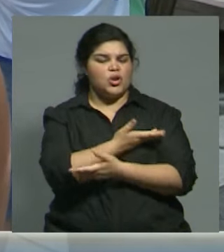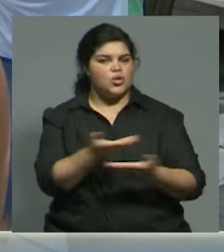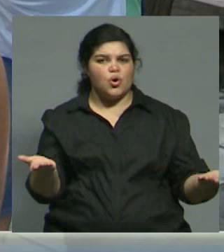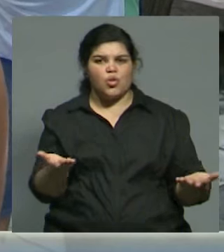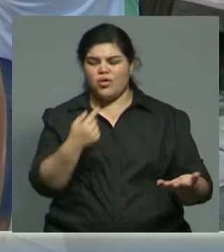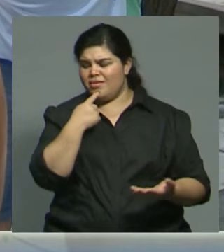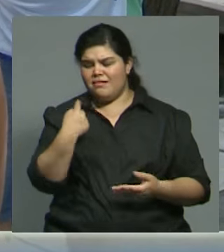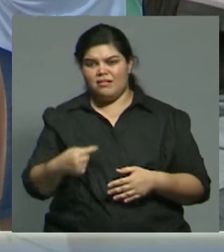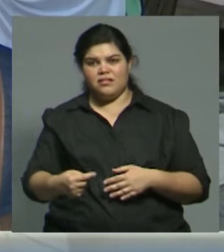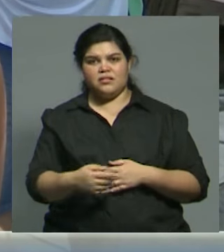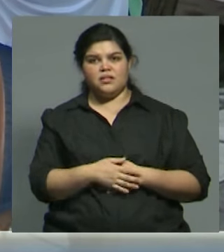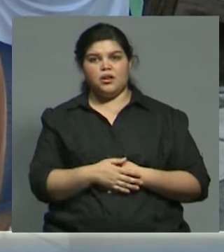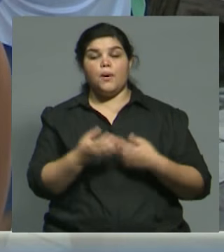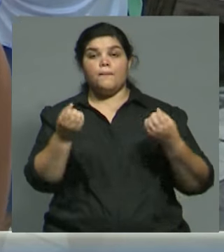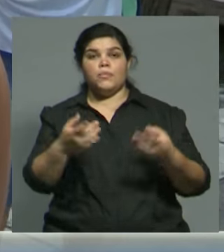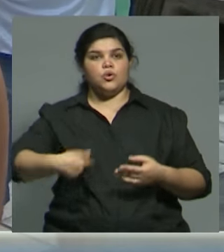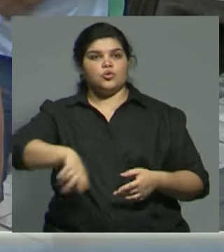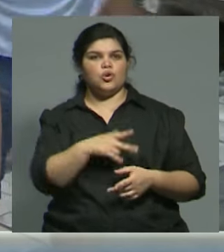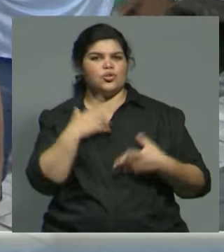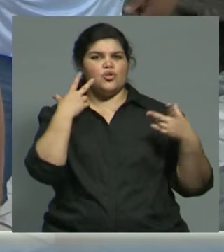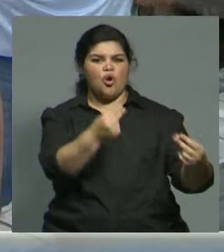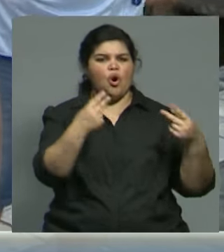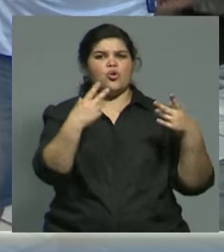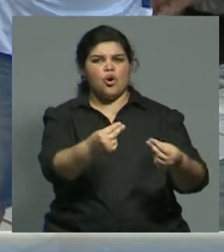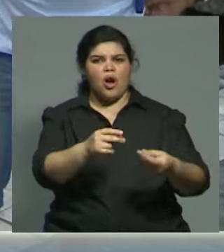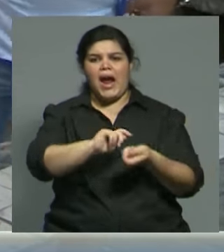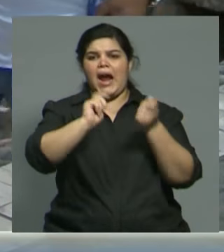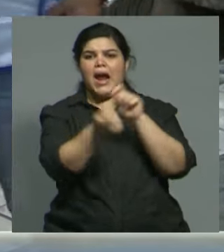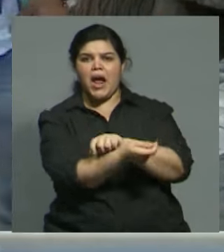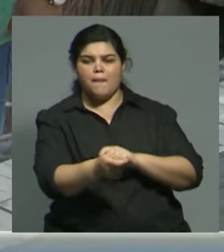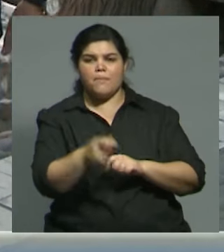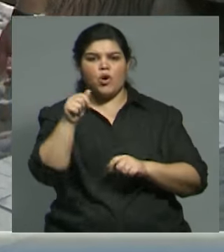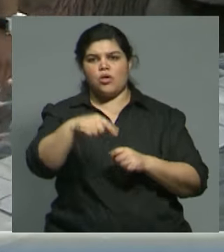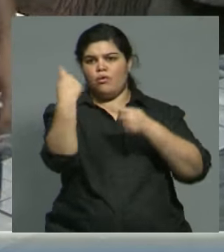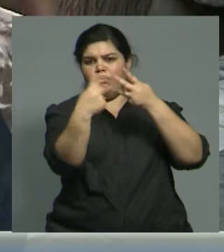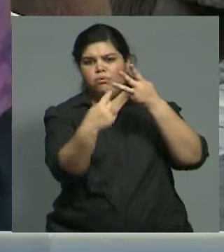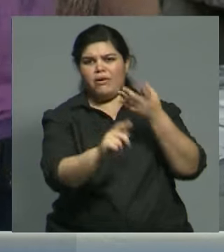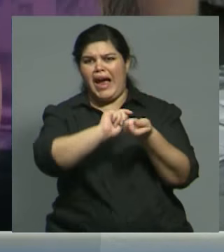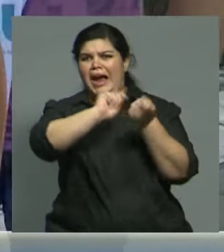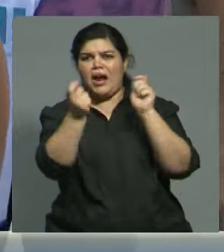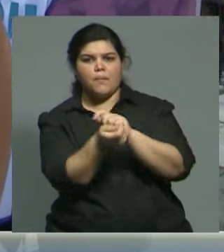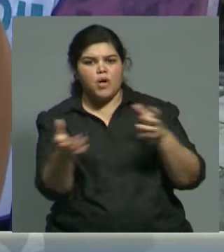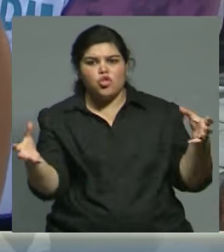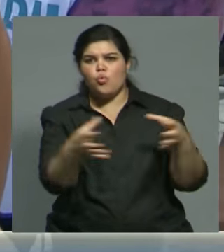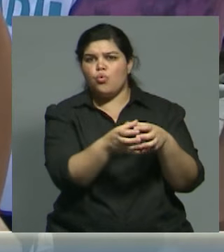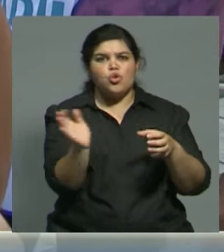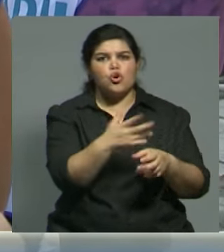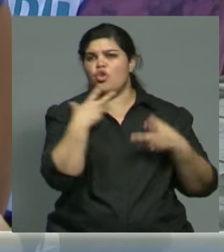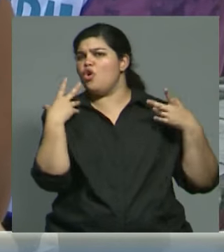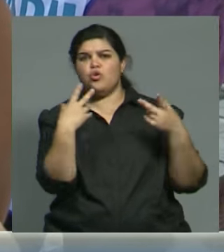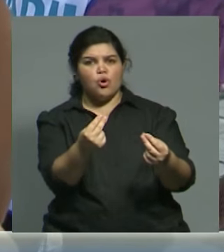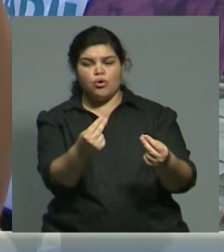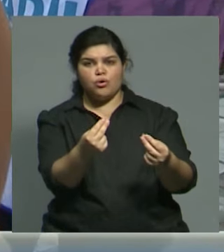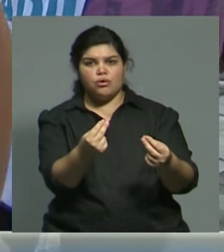planteando nuestro rechazo a esta reforma, al paquete de reformas en general, porque,